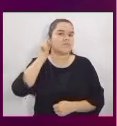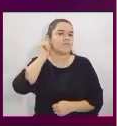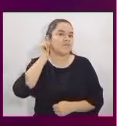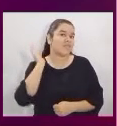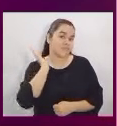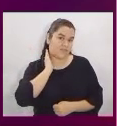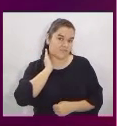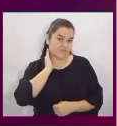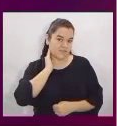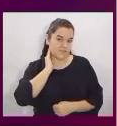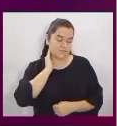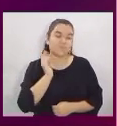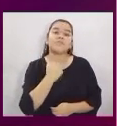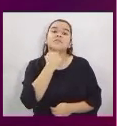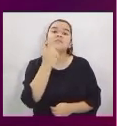16 años.